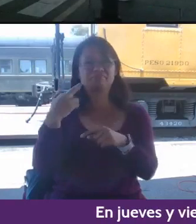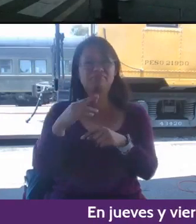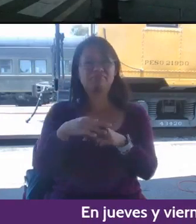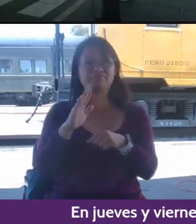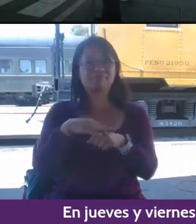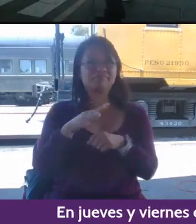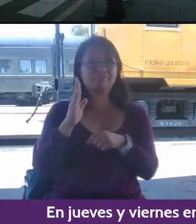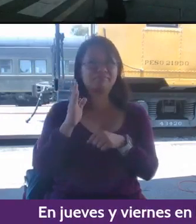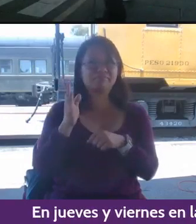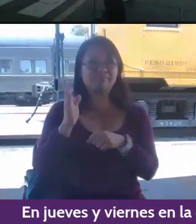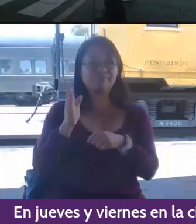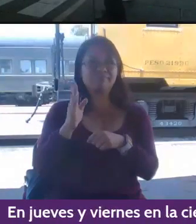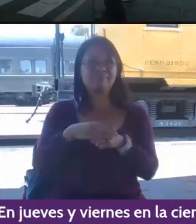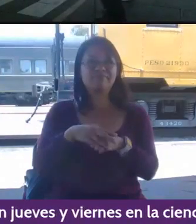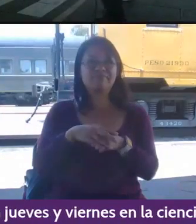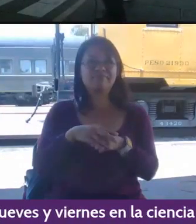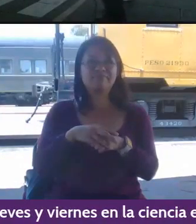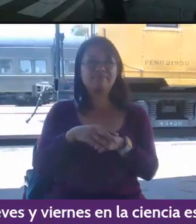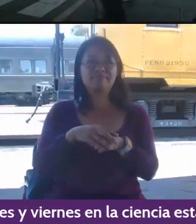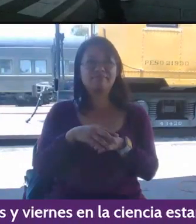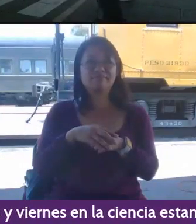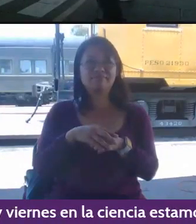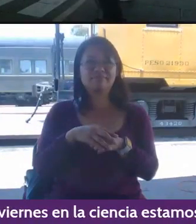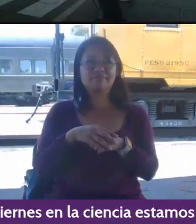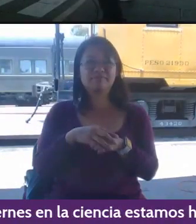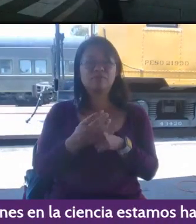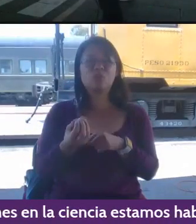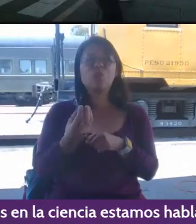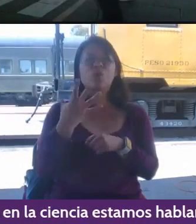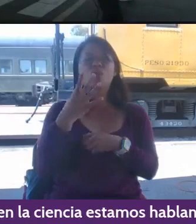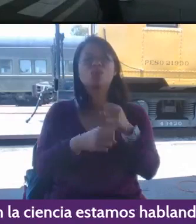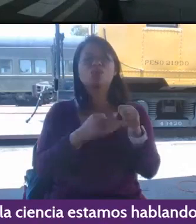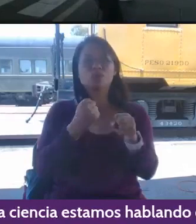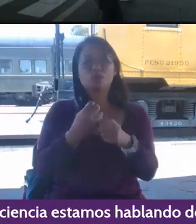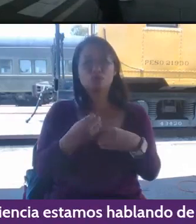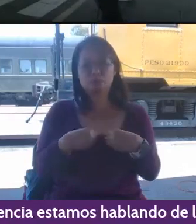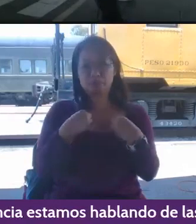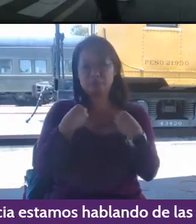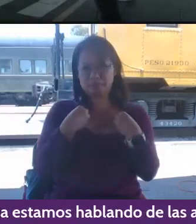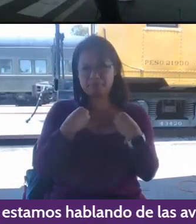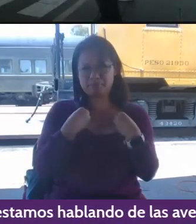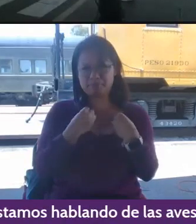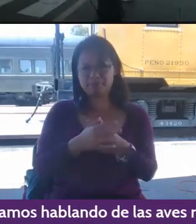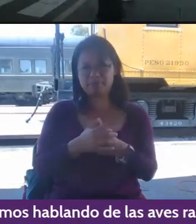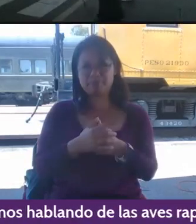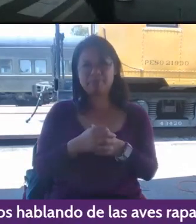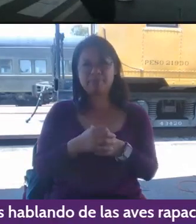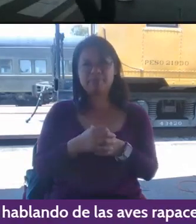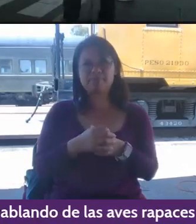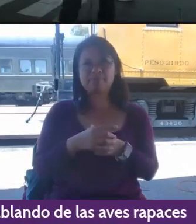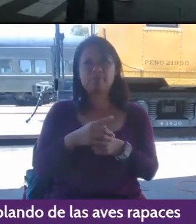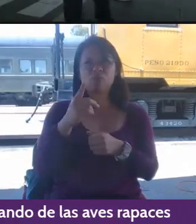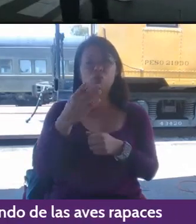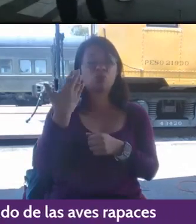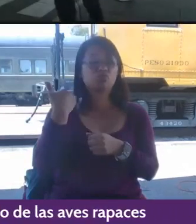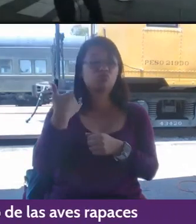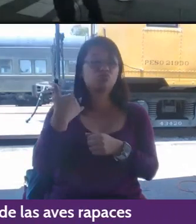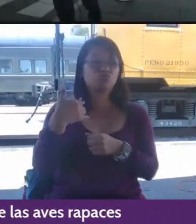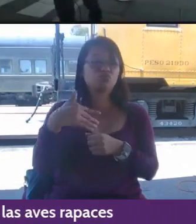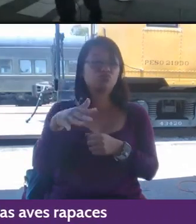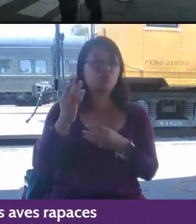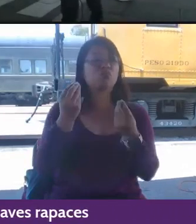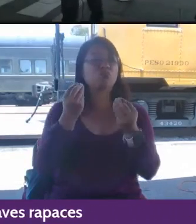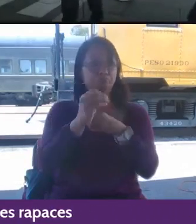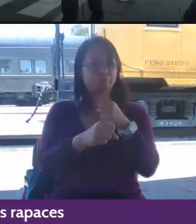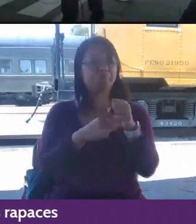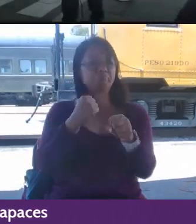días. Mi pregunta es: ¿cuántos años tienen a vivir las lechuzas? Las lechuzas son bastante longevas. Más o